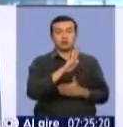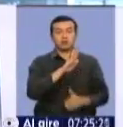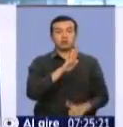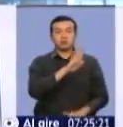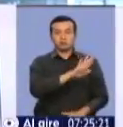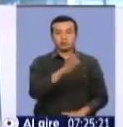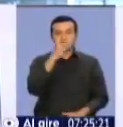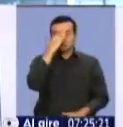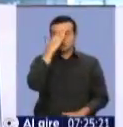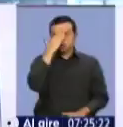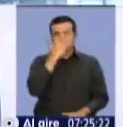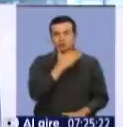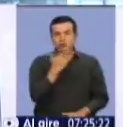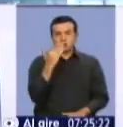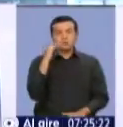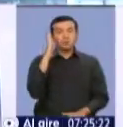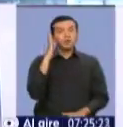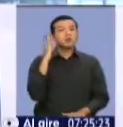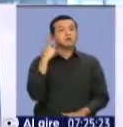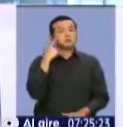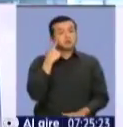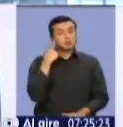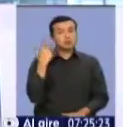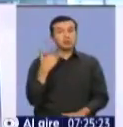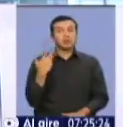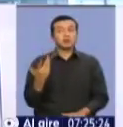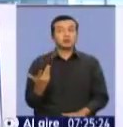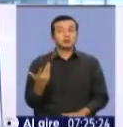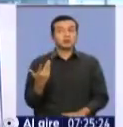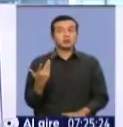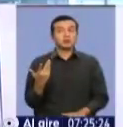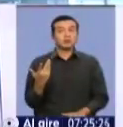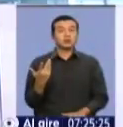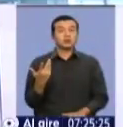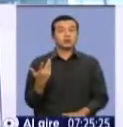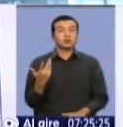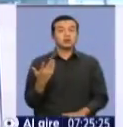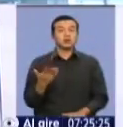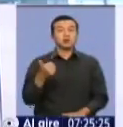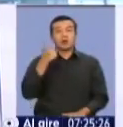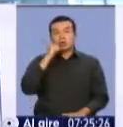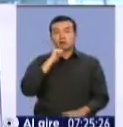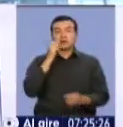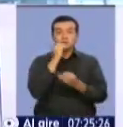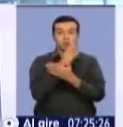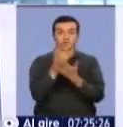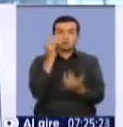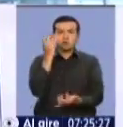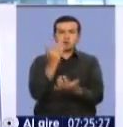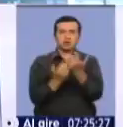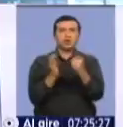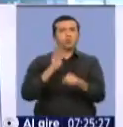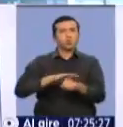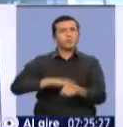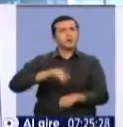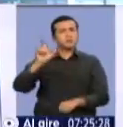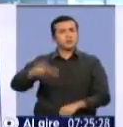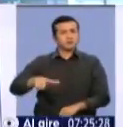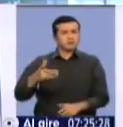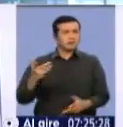que ustedes conocen, pero sobre todo lo que nos dijeron ayer, incendio